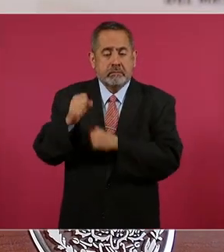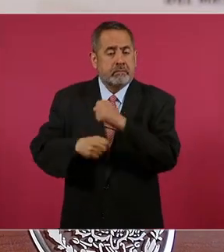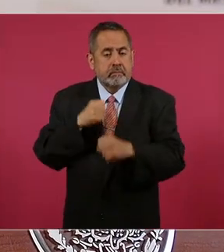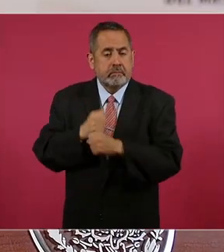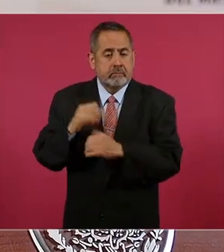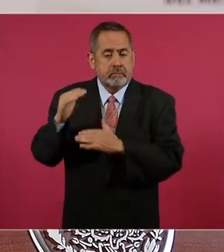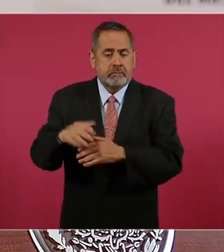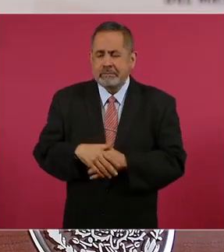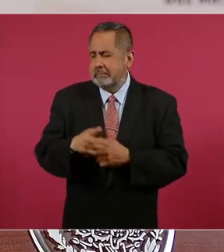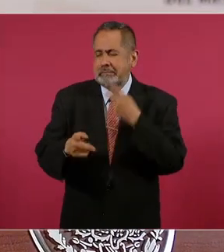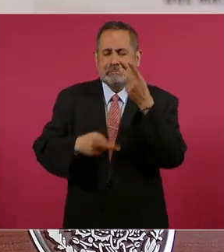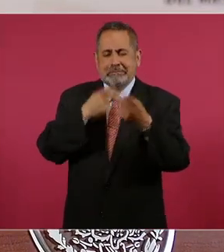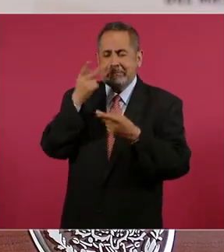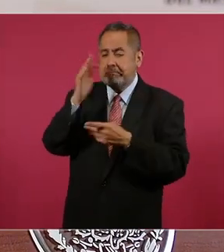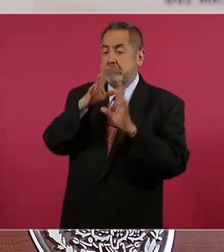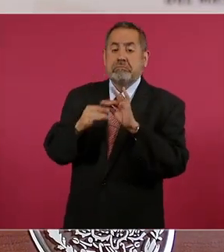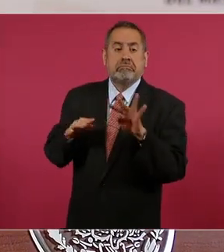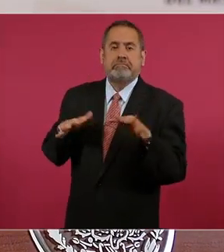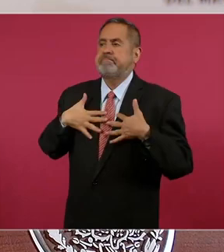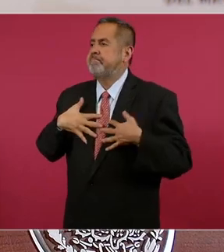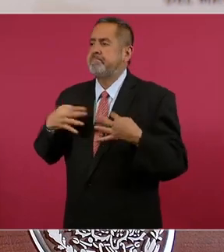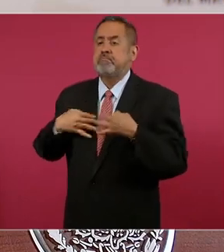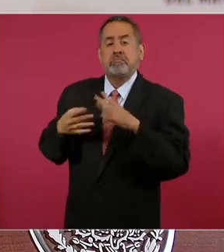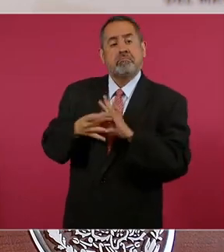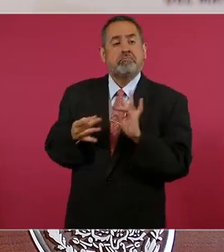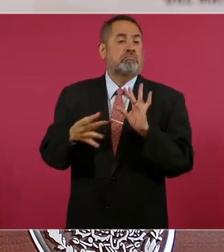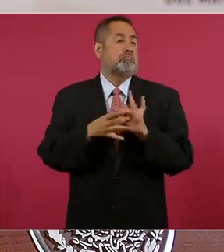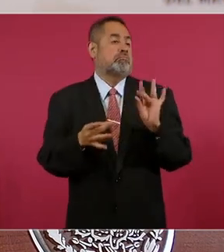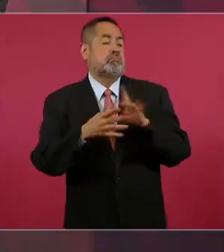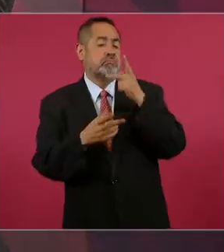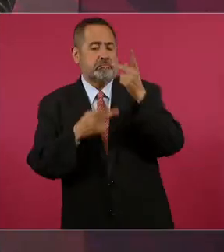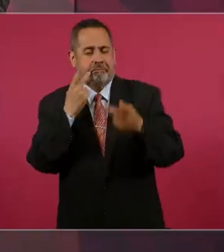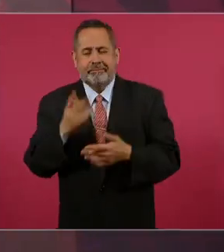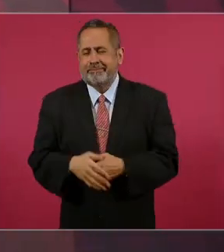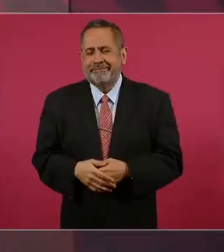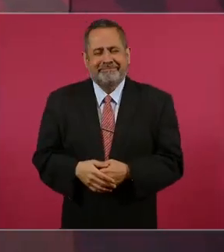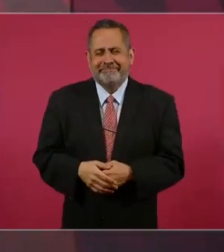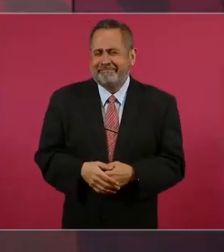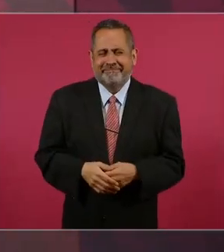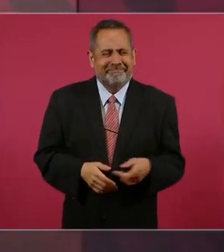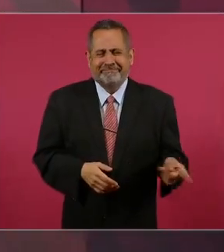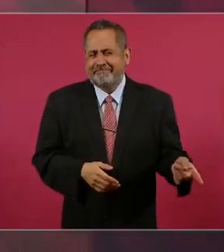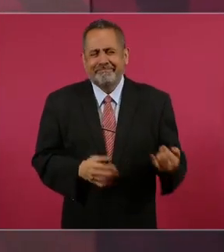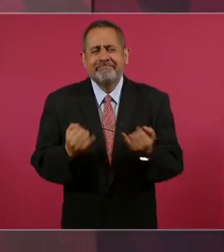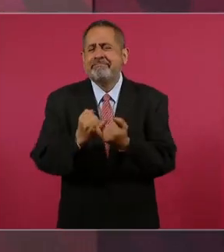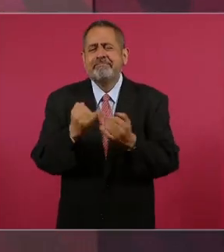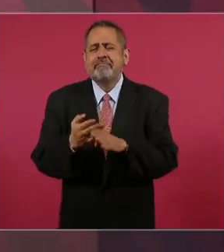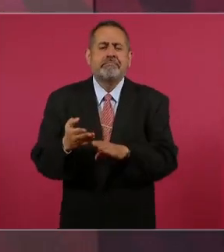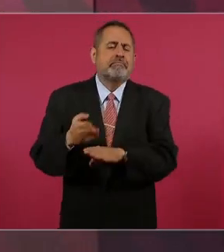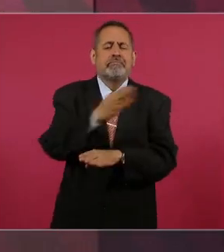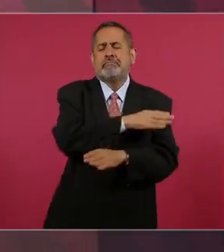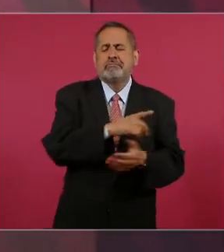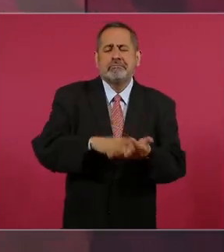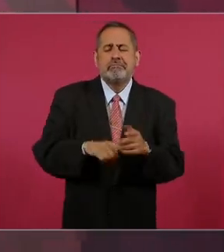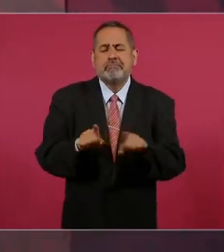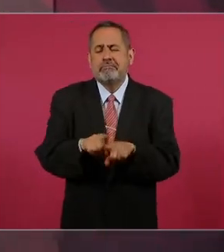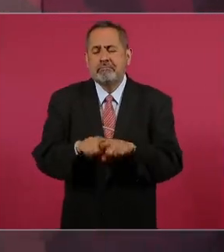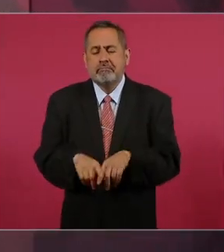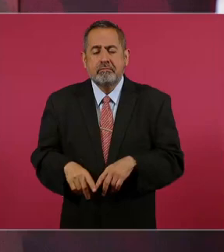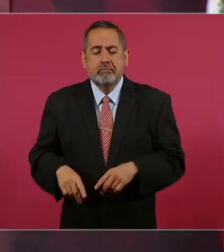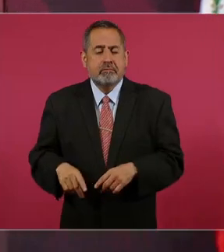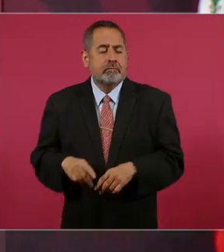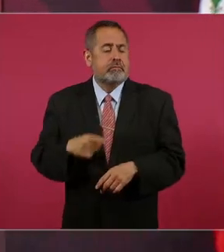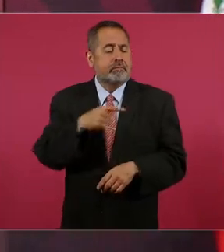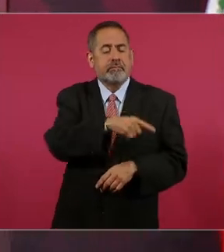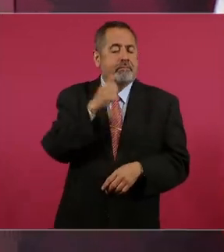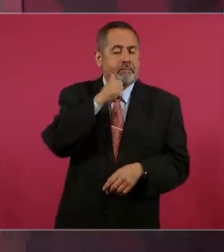pura demagogia es como antes que llegaban los políticos a los